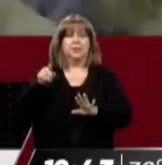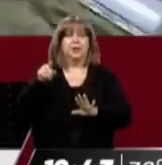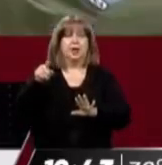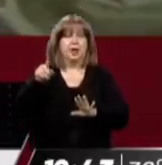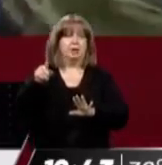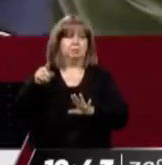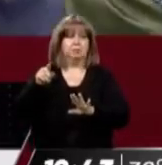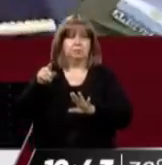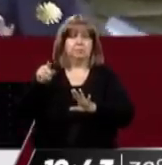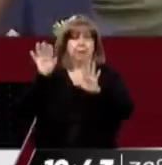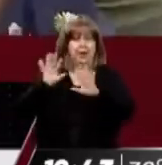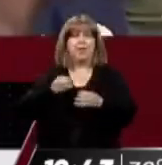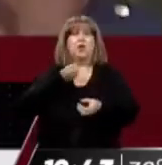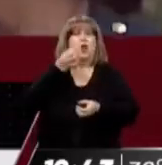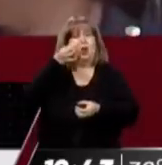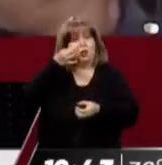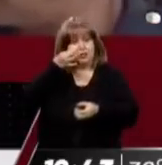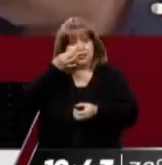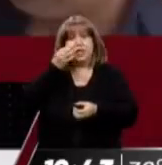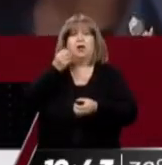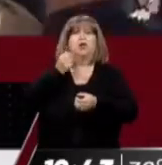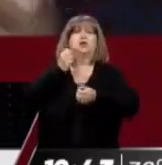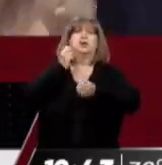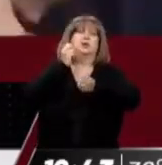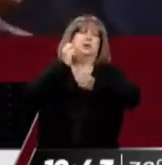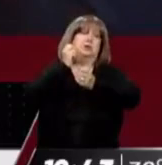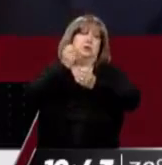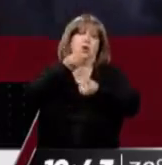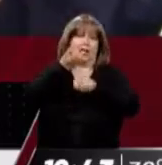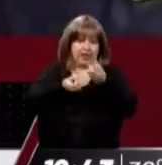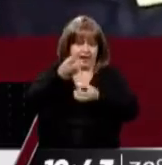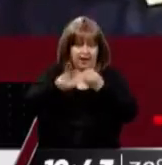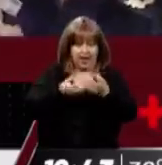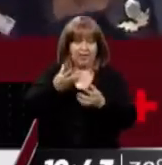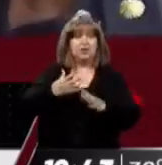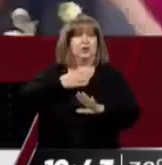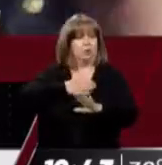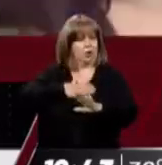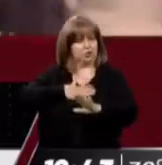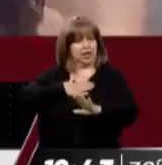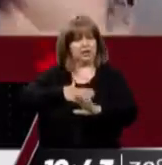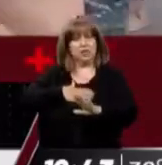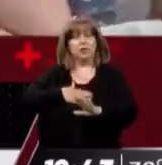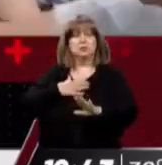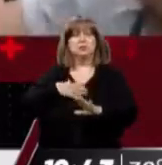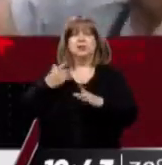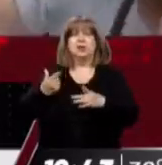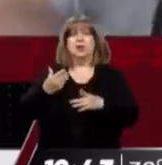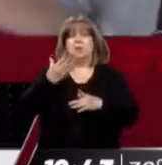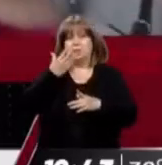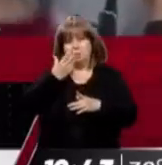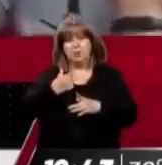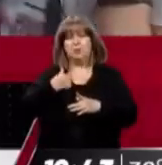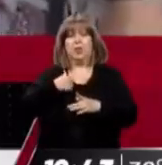de esta causa y de lo que simbolizó esta audiencia de debate, así que estamos muy contentos. Yo personalmente estoy muy contento, me hubiese